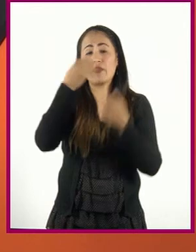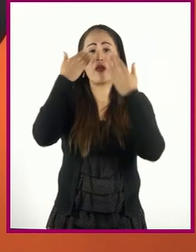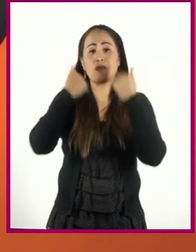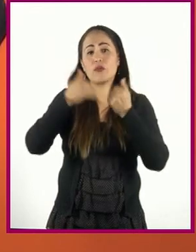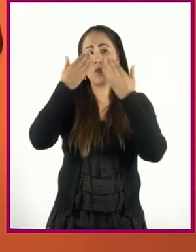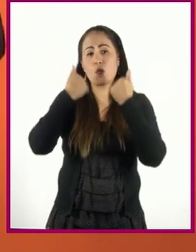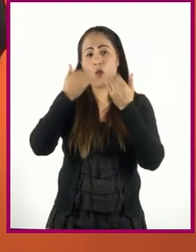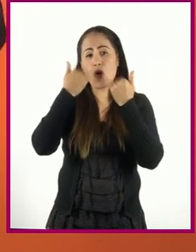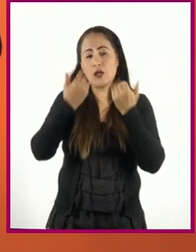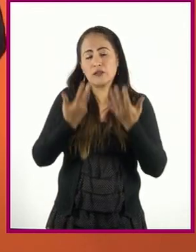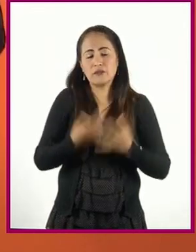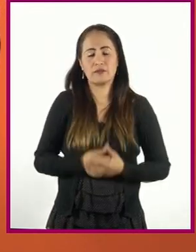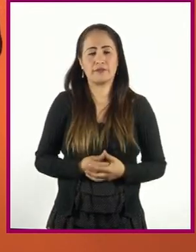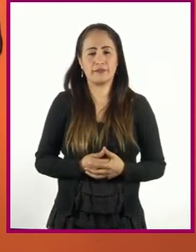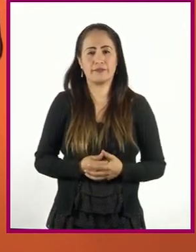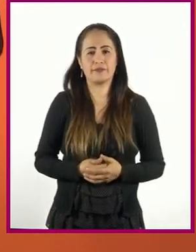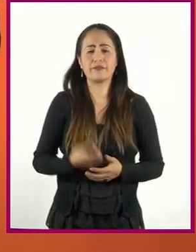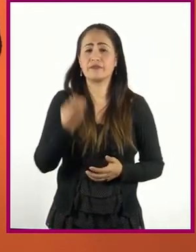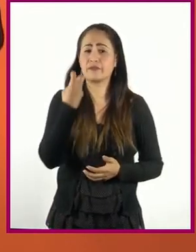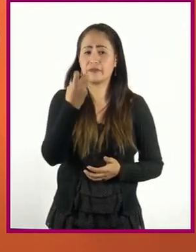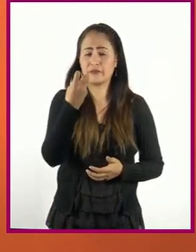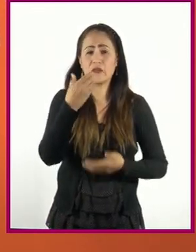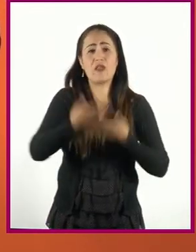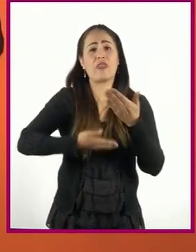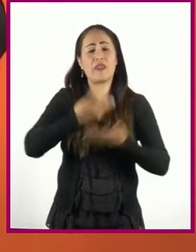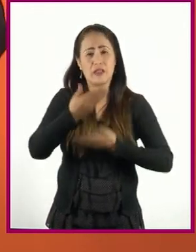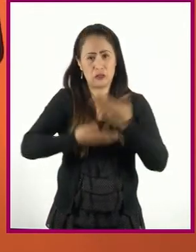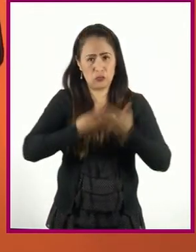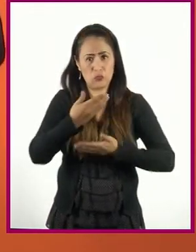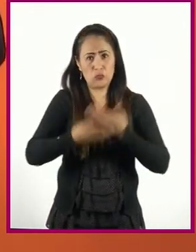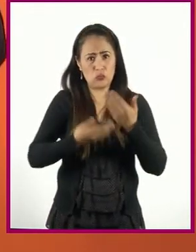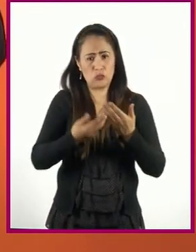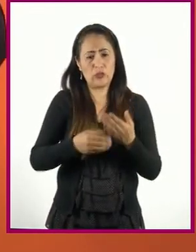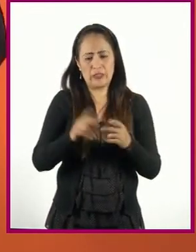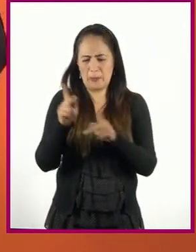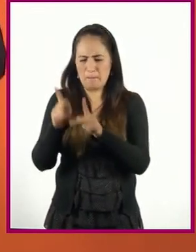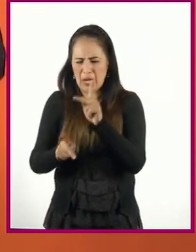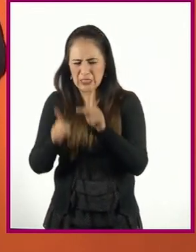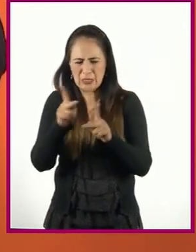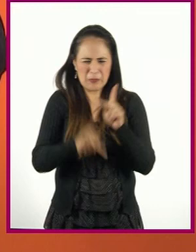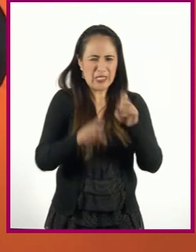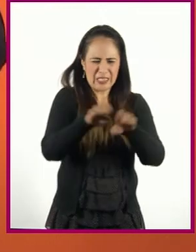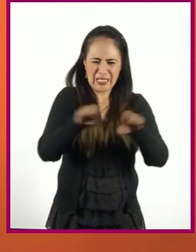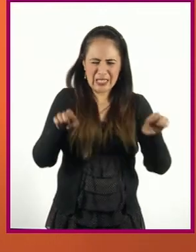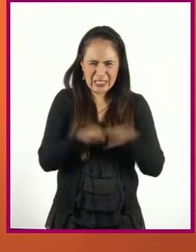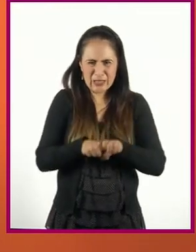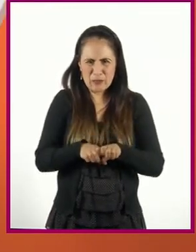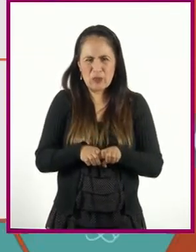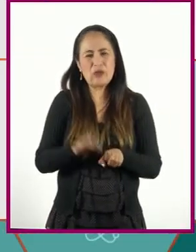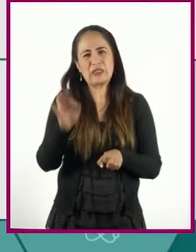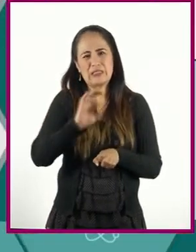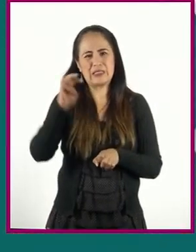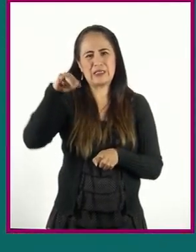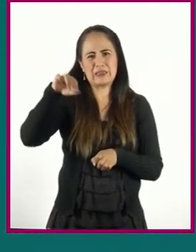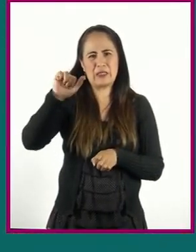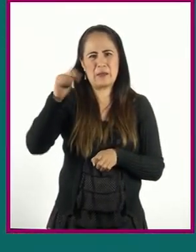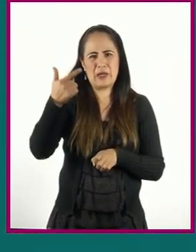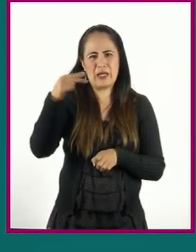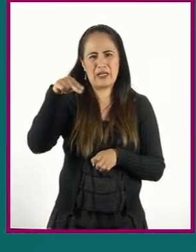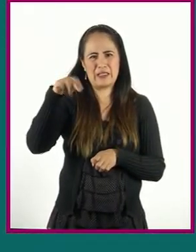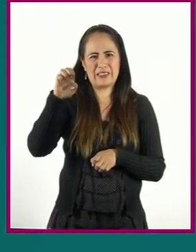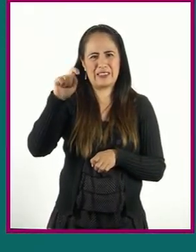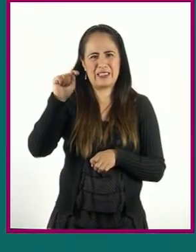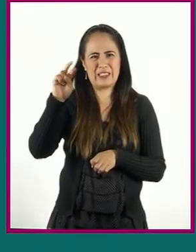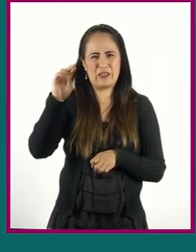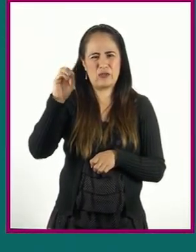absorberlas. Esto puede provocar daños graves a sus partes, incluyendo al magnetrón. Y